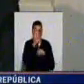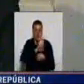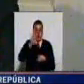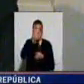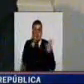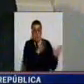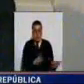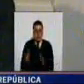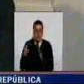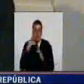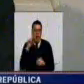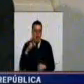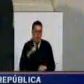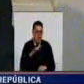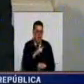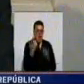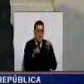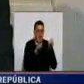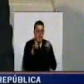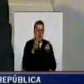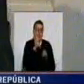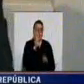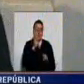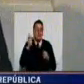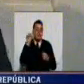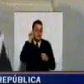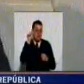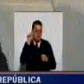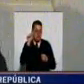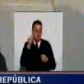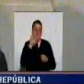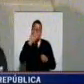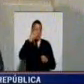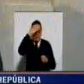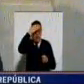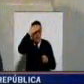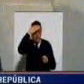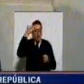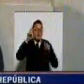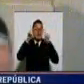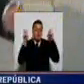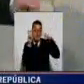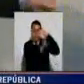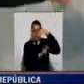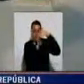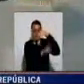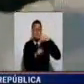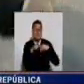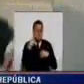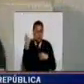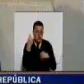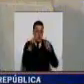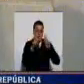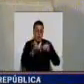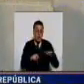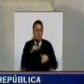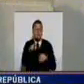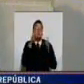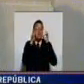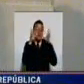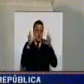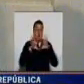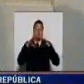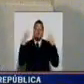hilos en beneficio de unos inversionistas árabes interesados en negocios de minería. Busquen en internet que esto es parte de los